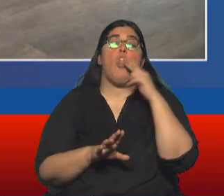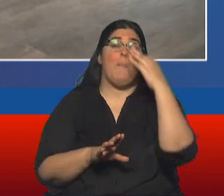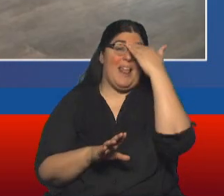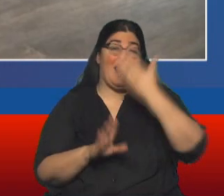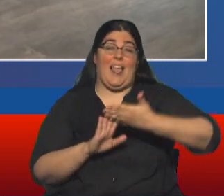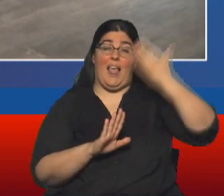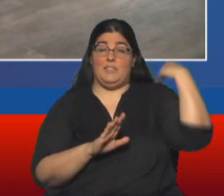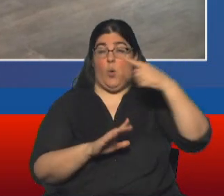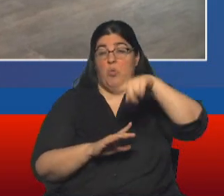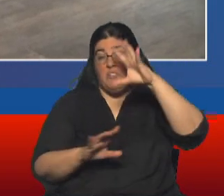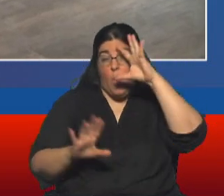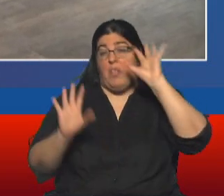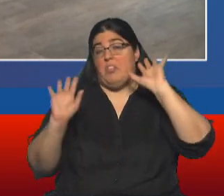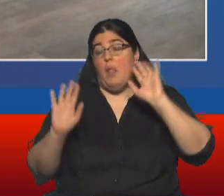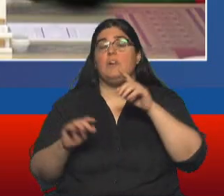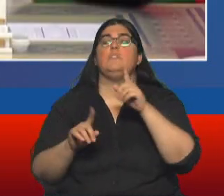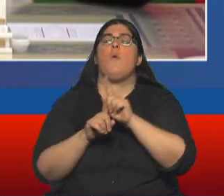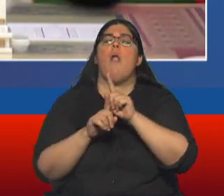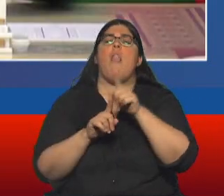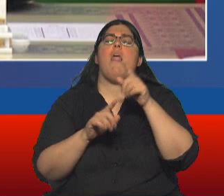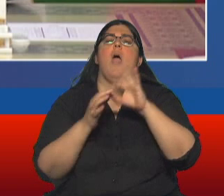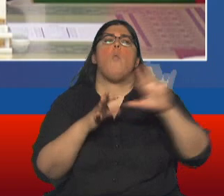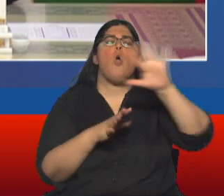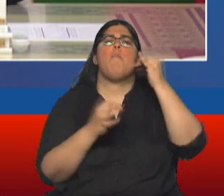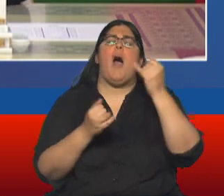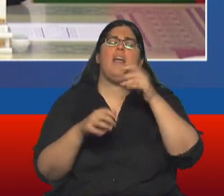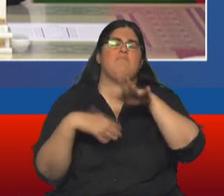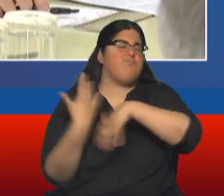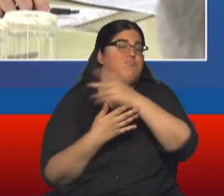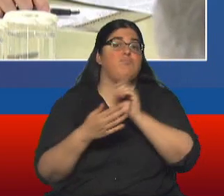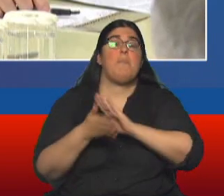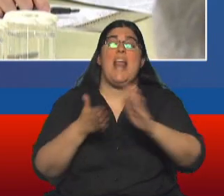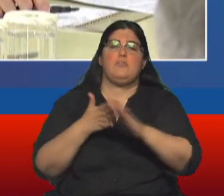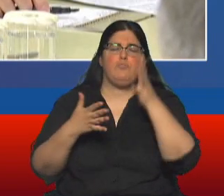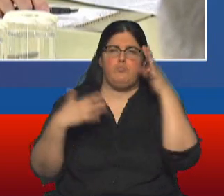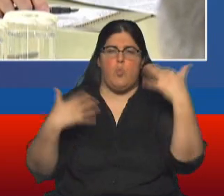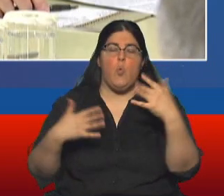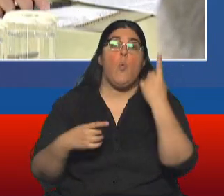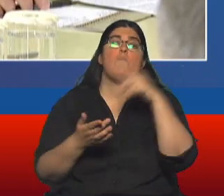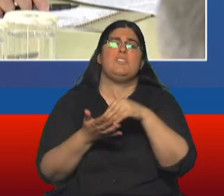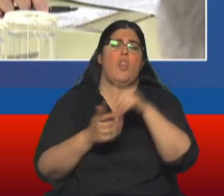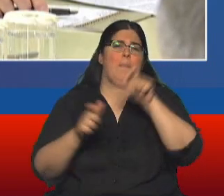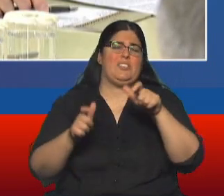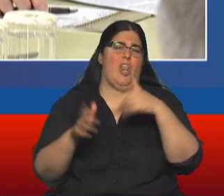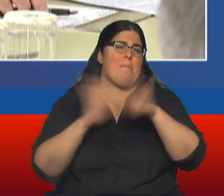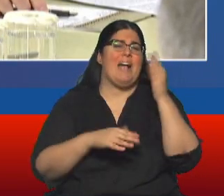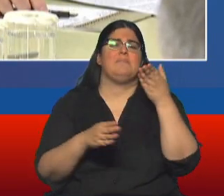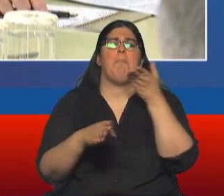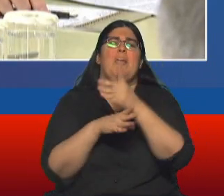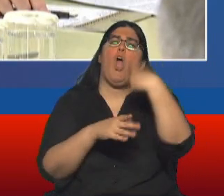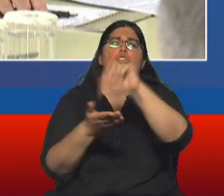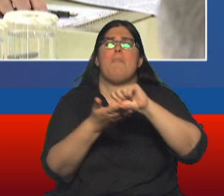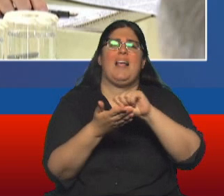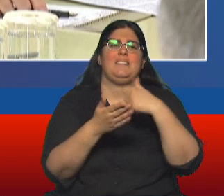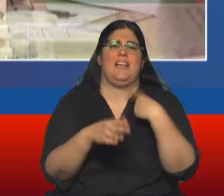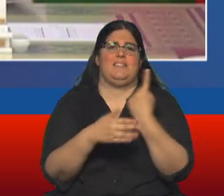2015, tal vez lo recuerden, hubo una crisis migratoria muy importante en Europa que implicó que más de 1 millón de personas solicitaran asilo. A partir de la guerra